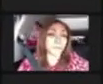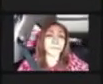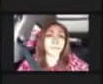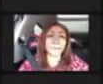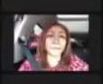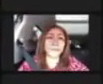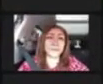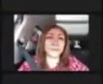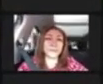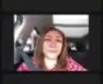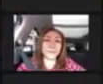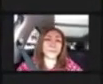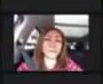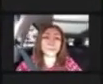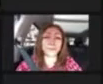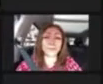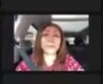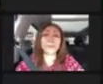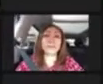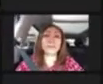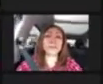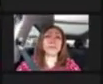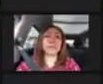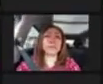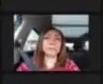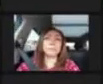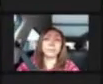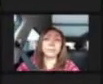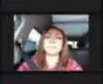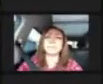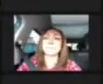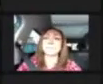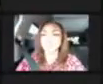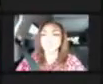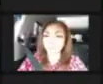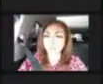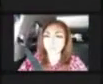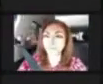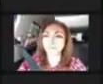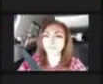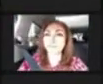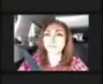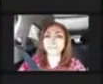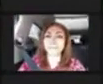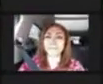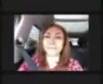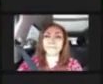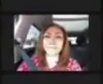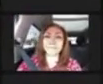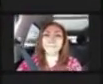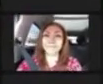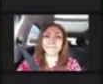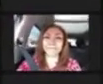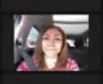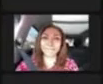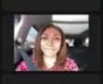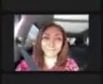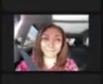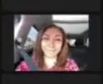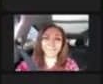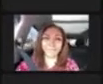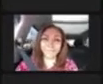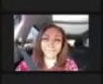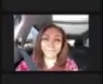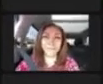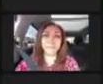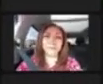Bienestar Animal para informar sus avances en el marco de la glosa por el cuarto informe de gobierno capitalino. La funcionaria presentó un diagnóstico en